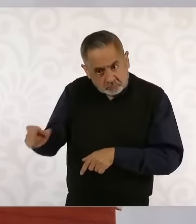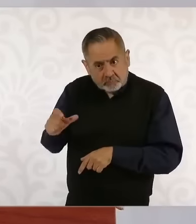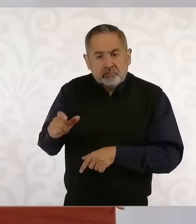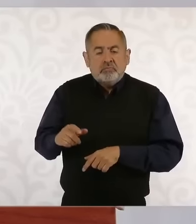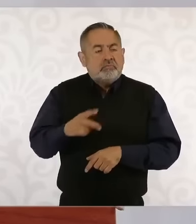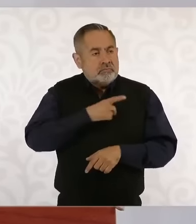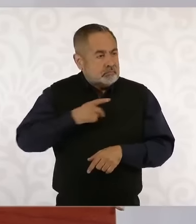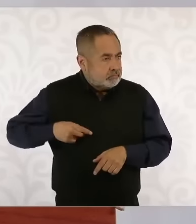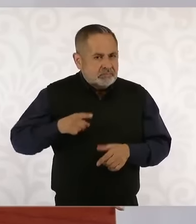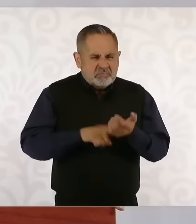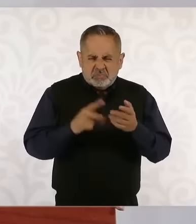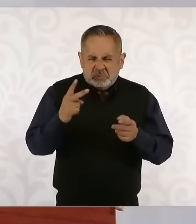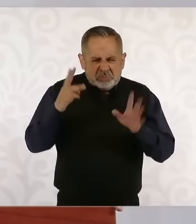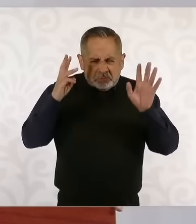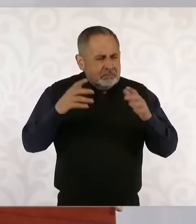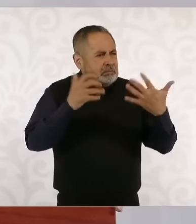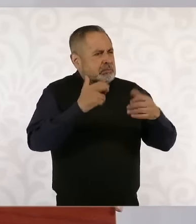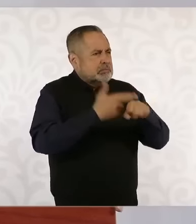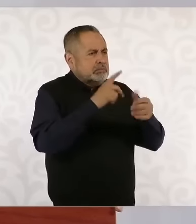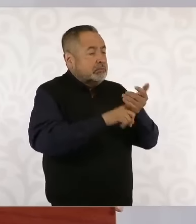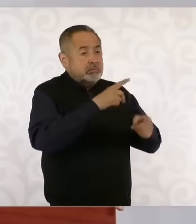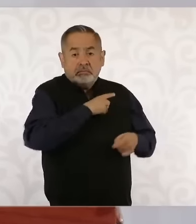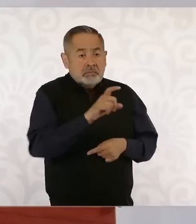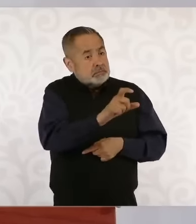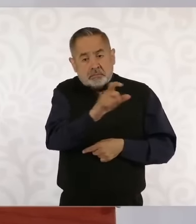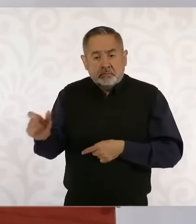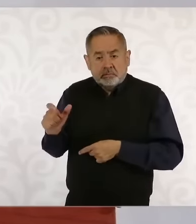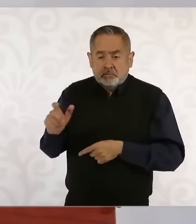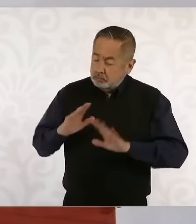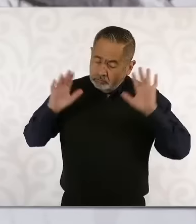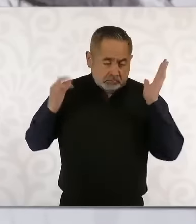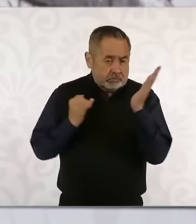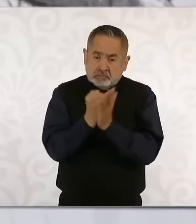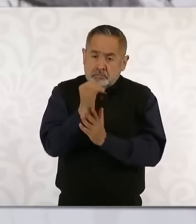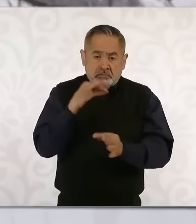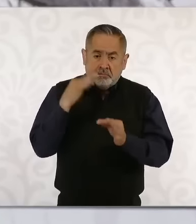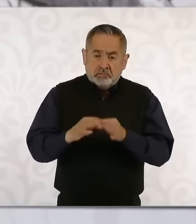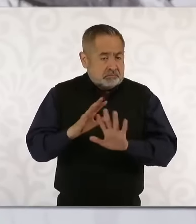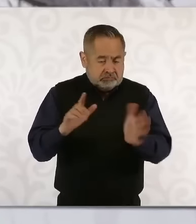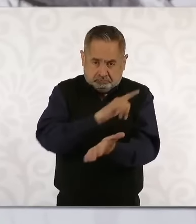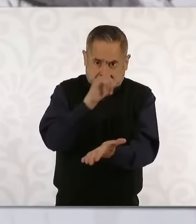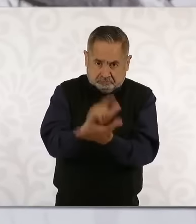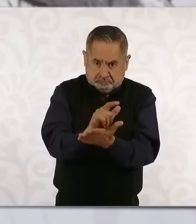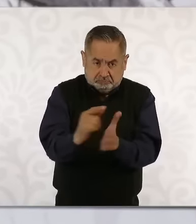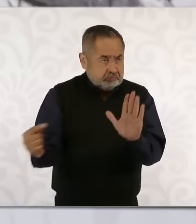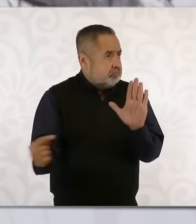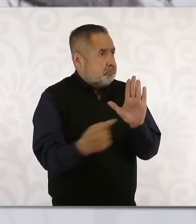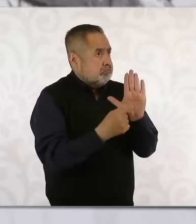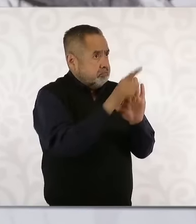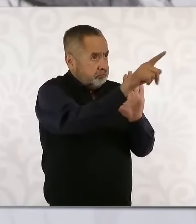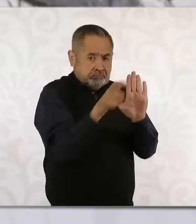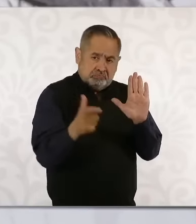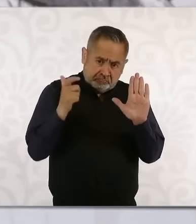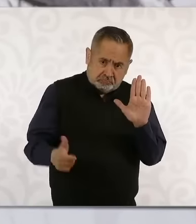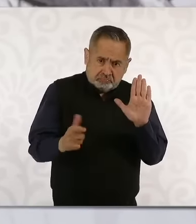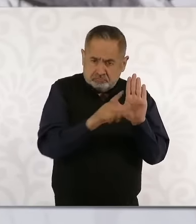2 de sus empresas o 3, no sé cuántas son, pues tienen que pagar. Esa es la ley, esa es la